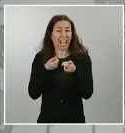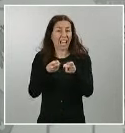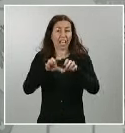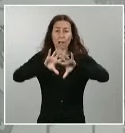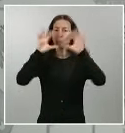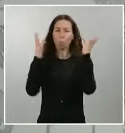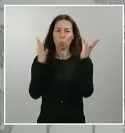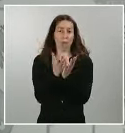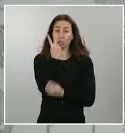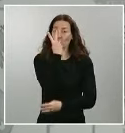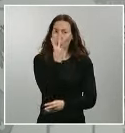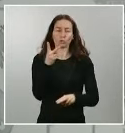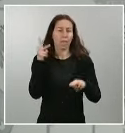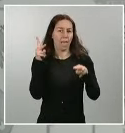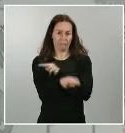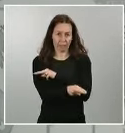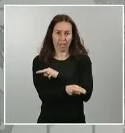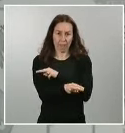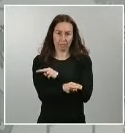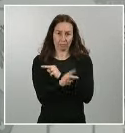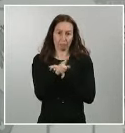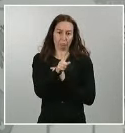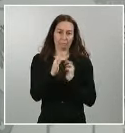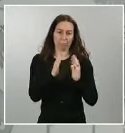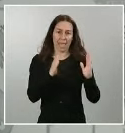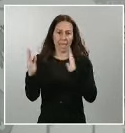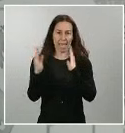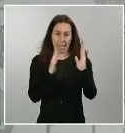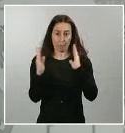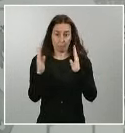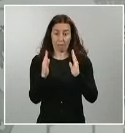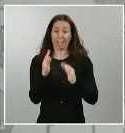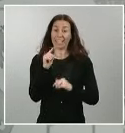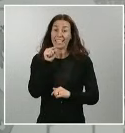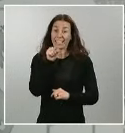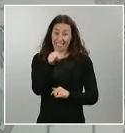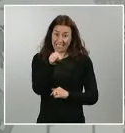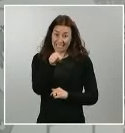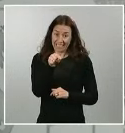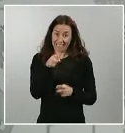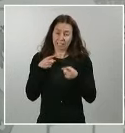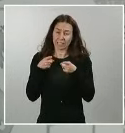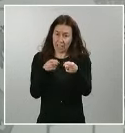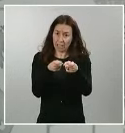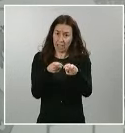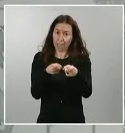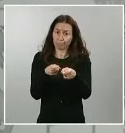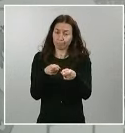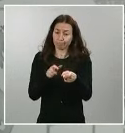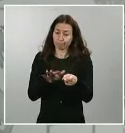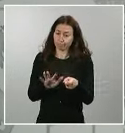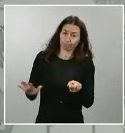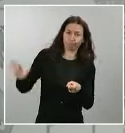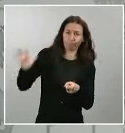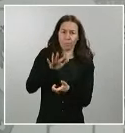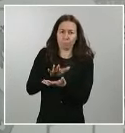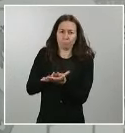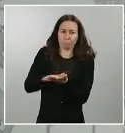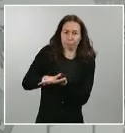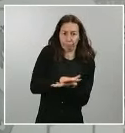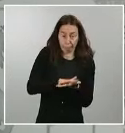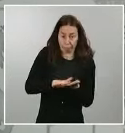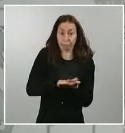habían estallado en el seno de nuestro continente y que habían extendido la destrucción a toda la orbe. El propósito de evitar una tercera